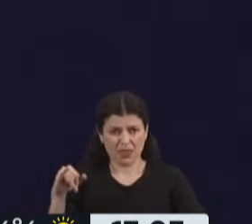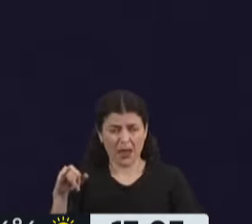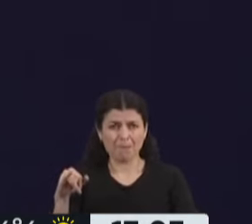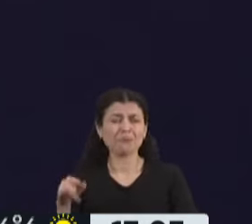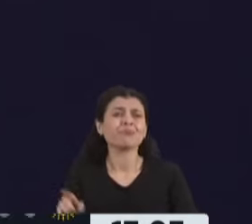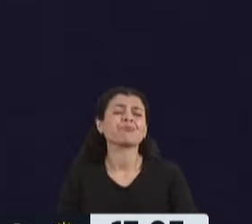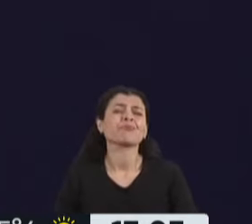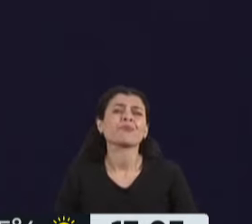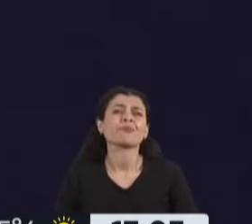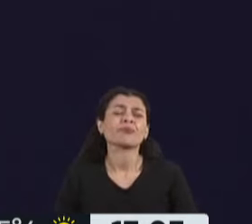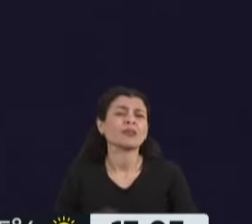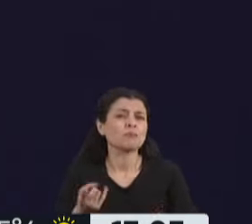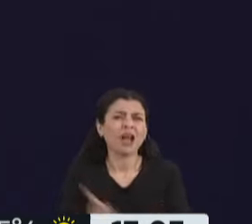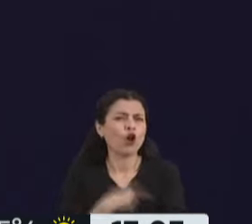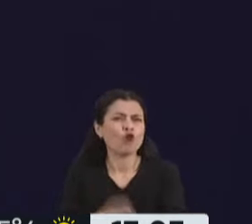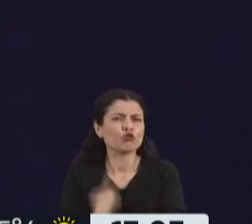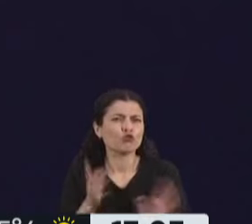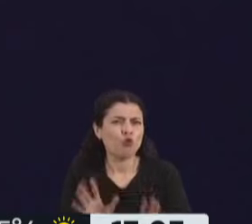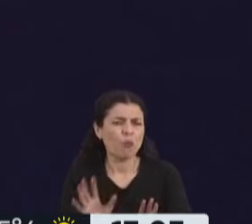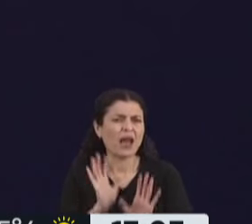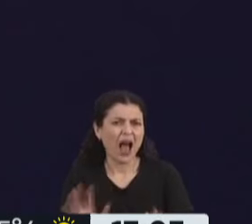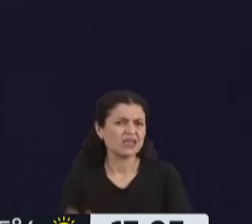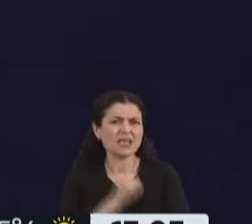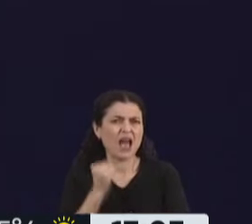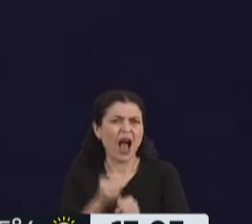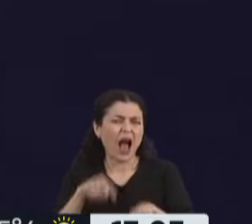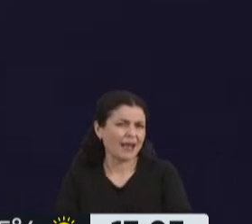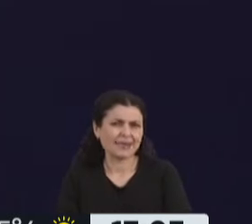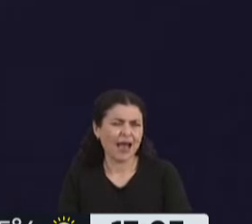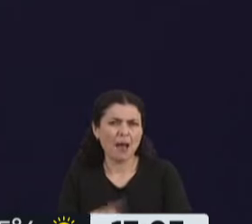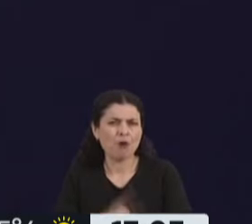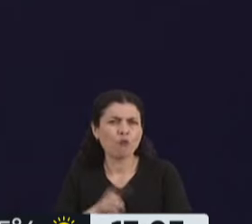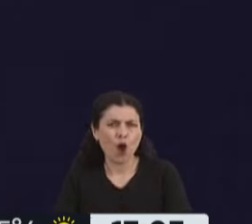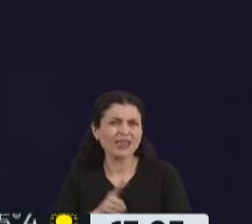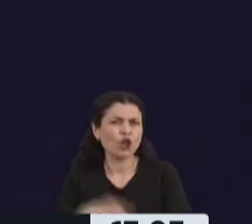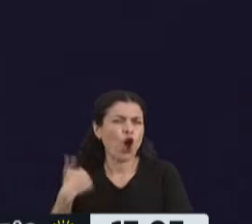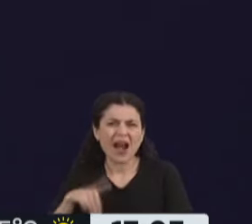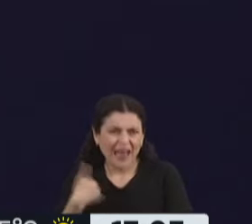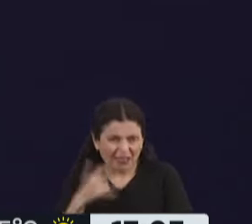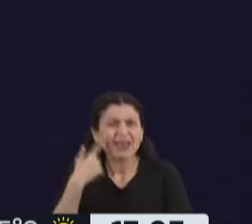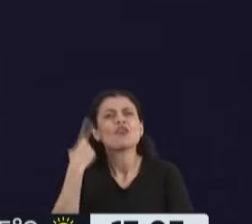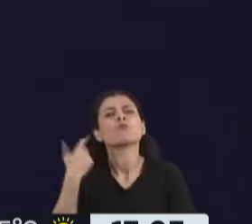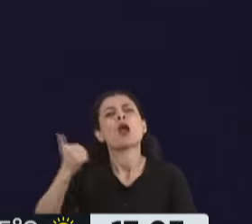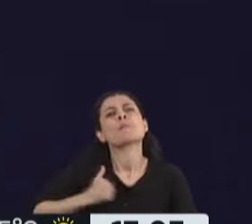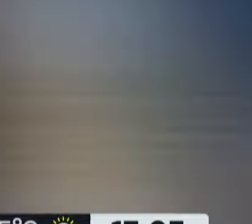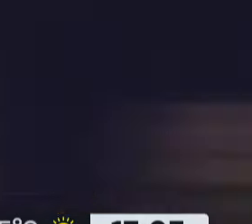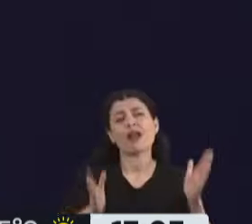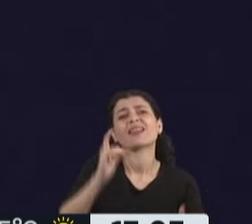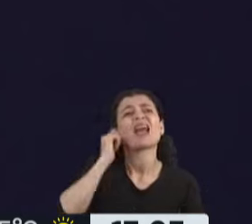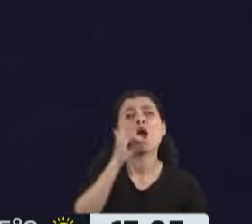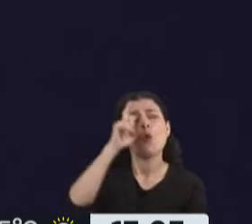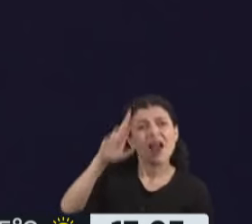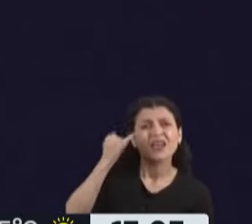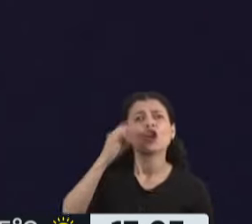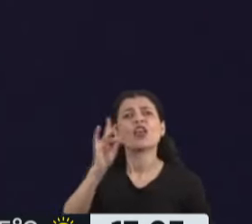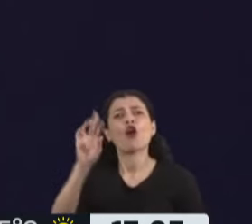fue costumbre, por supuesto, desde los albores de nuestro país, habrá un desfile militar en la ciudad de Buenos Aires. Allí se